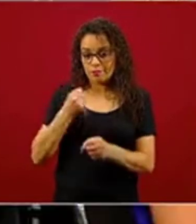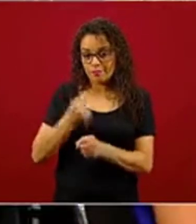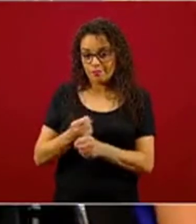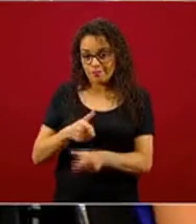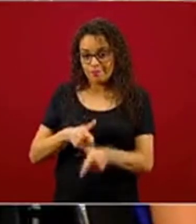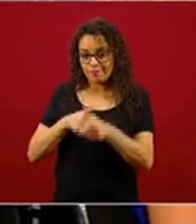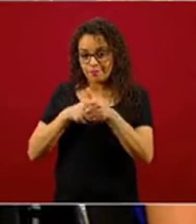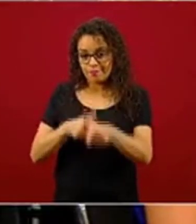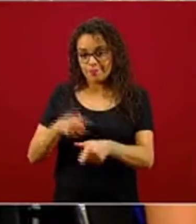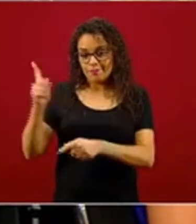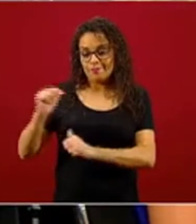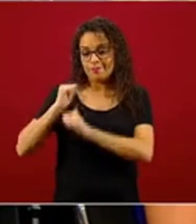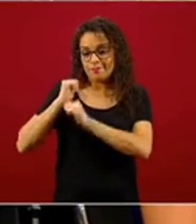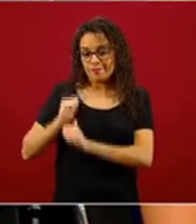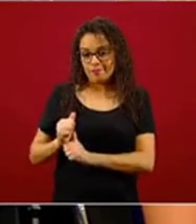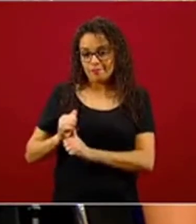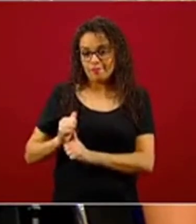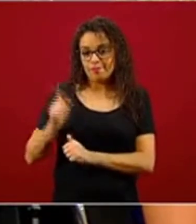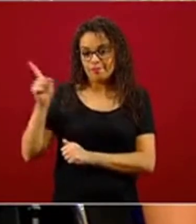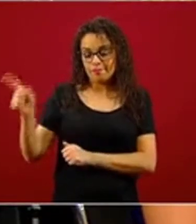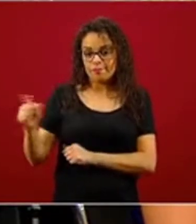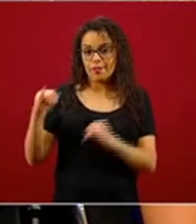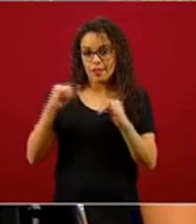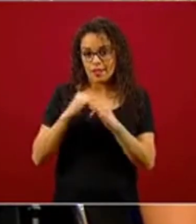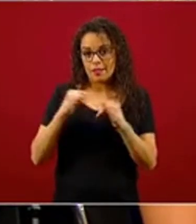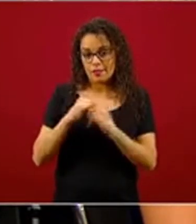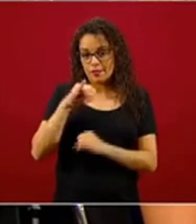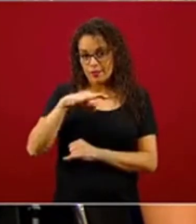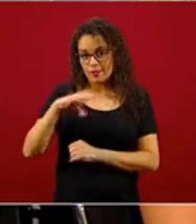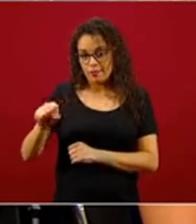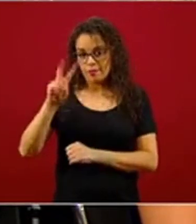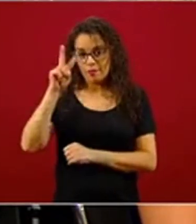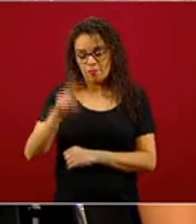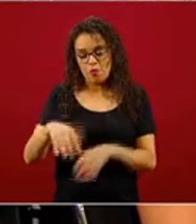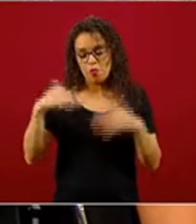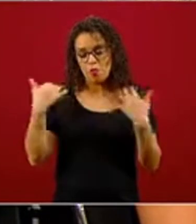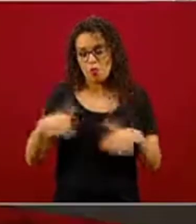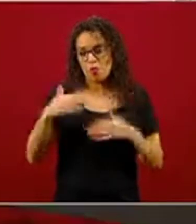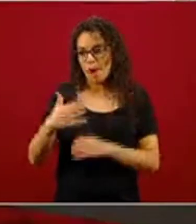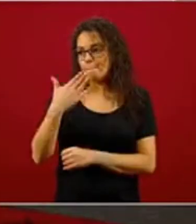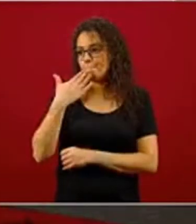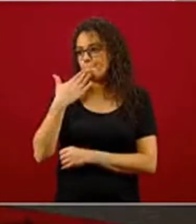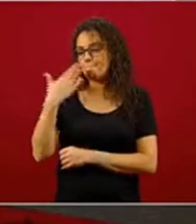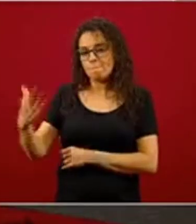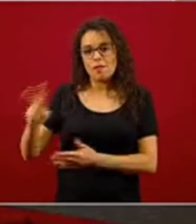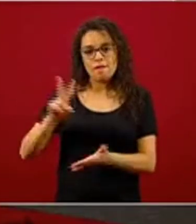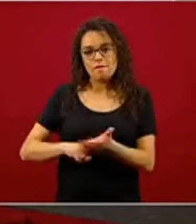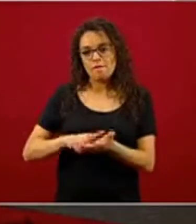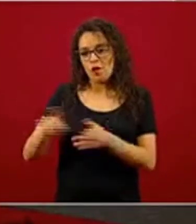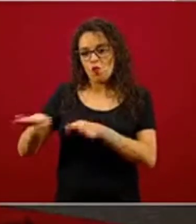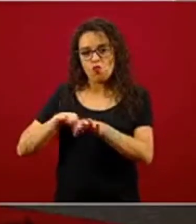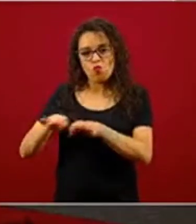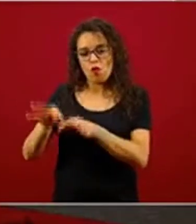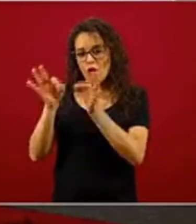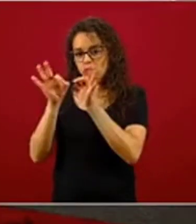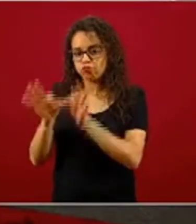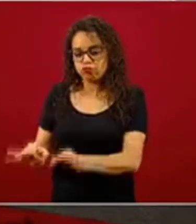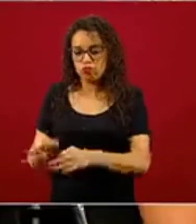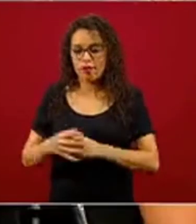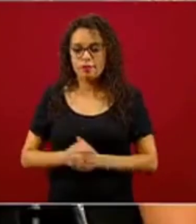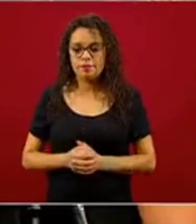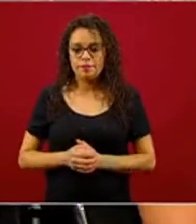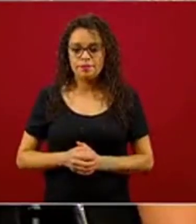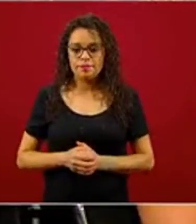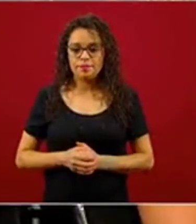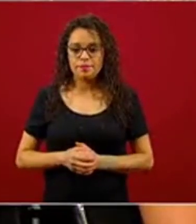del instituto, de verdad, un trabajo verdaderamente valioso. Pregunta para los dos, porque esta es